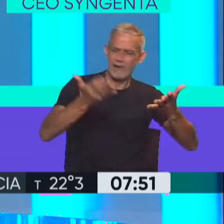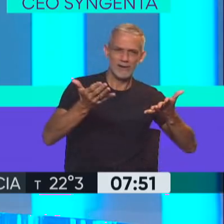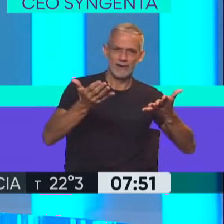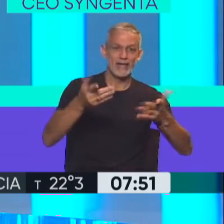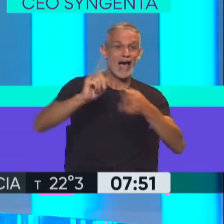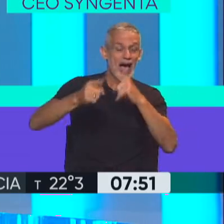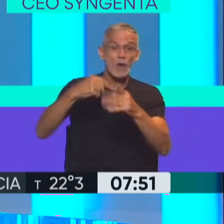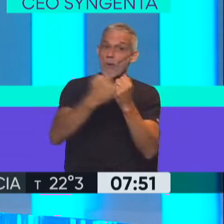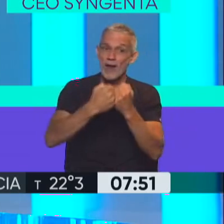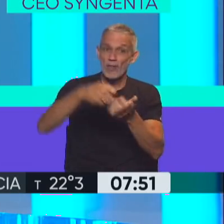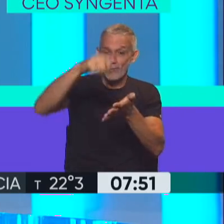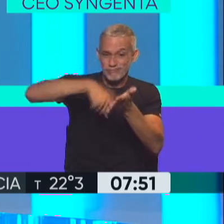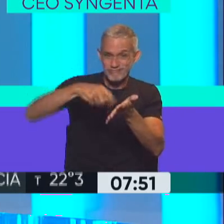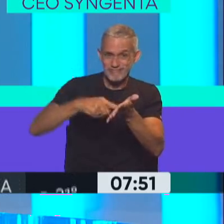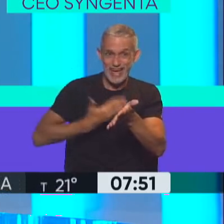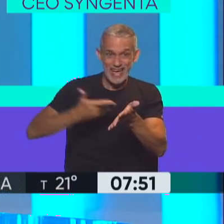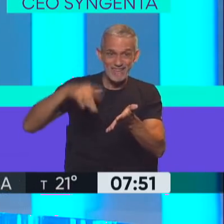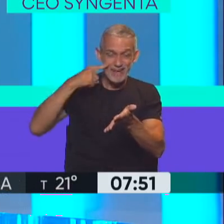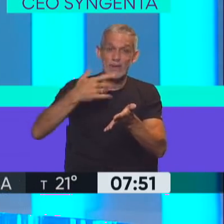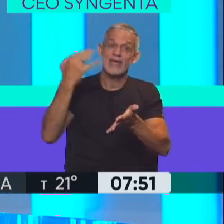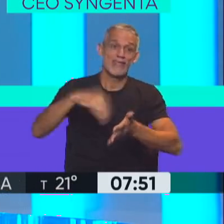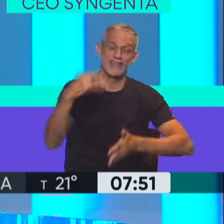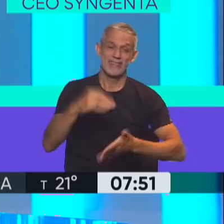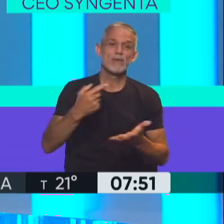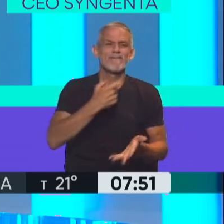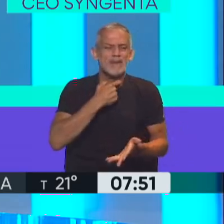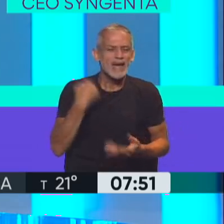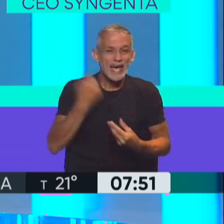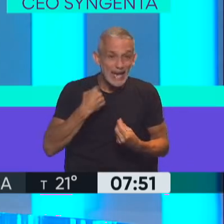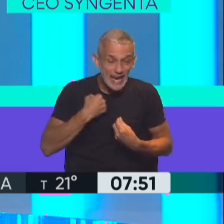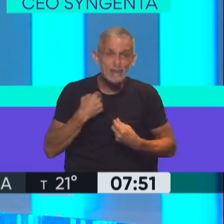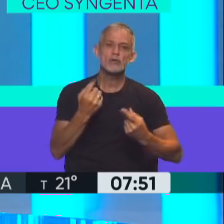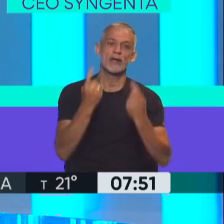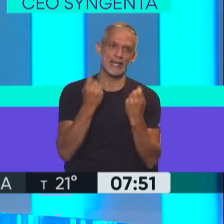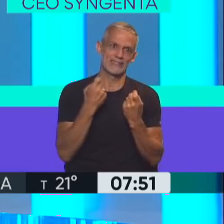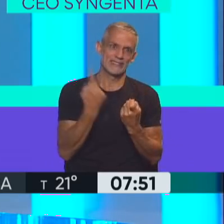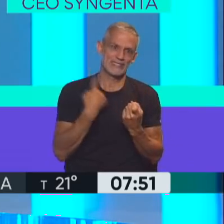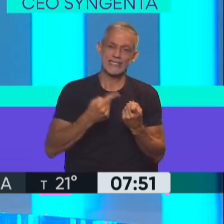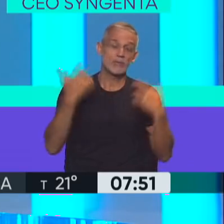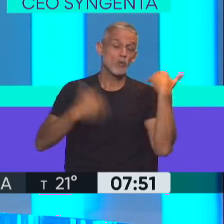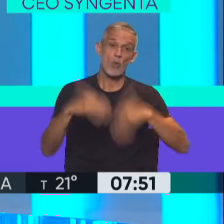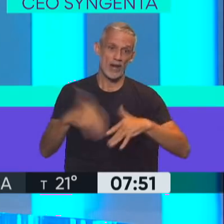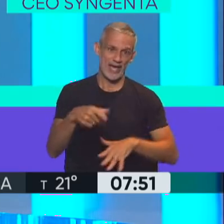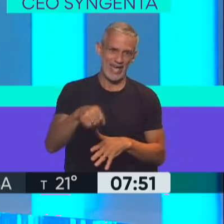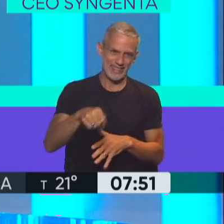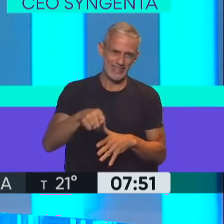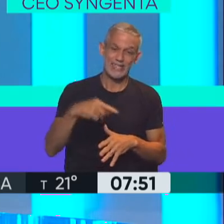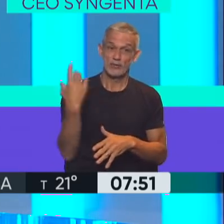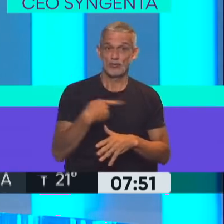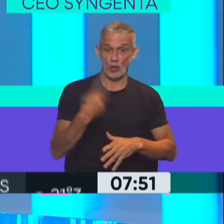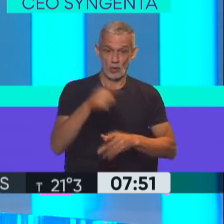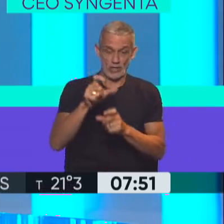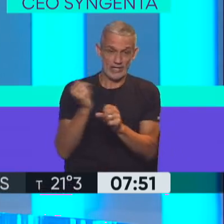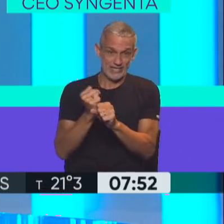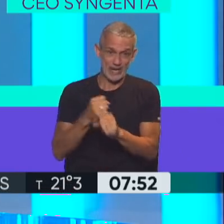acuerdo con el fondo es algo que no solamente queremos sino que necesitamos urgentemente todos los que estamos